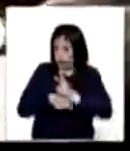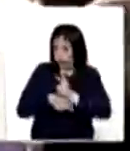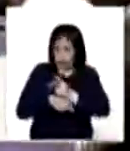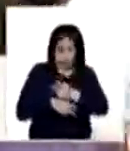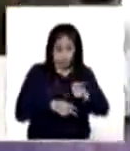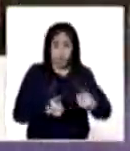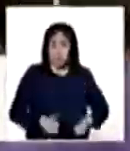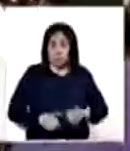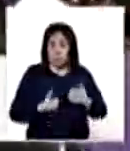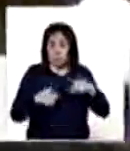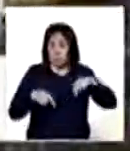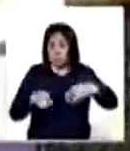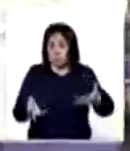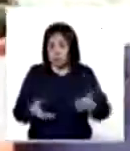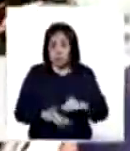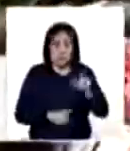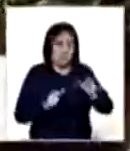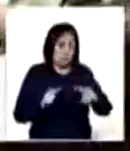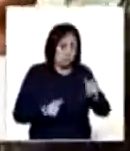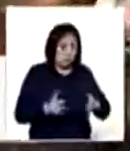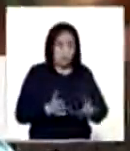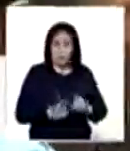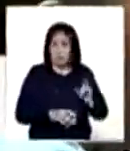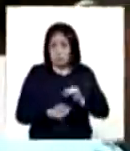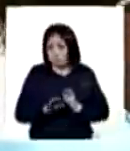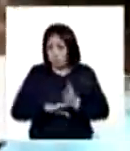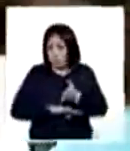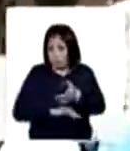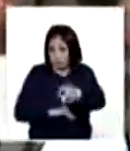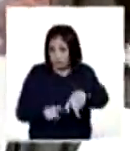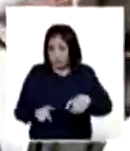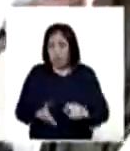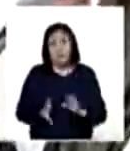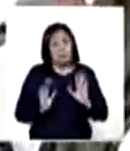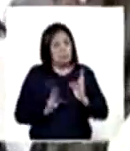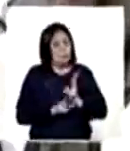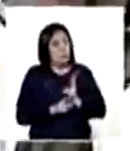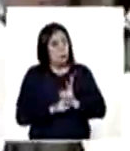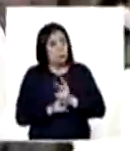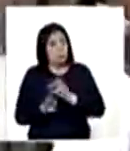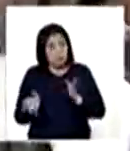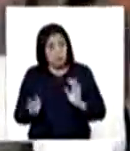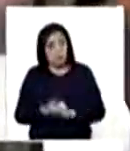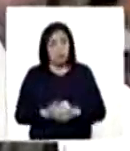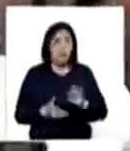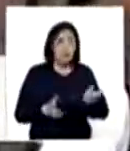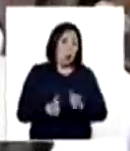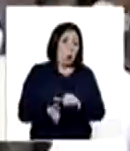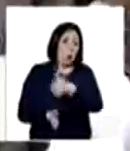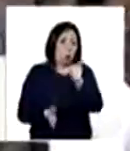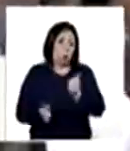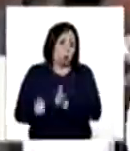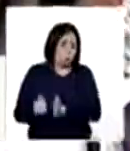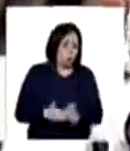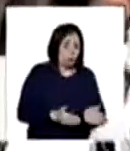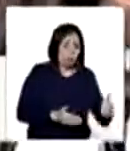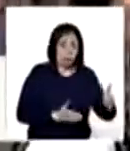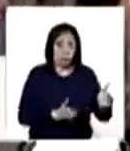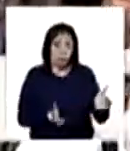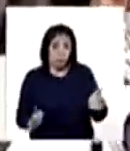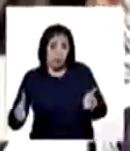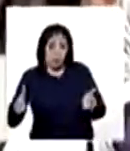que viven por acá, aquellos que transitan por esta zona, que puedan tomar previsiones, que puedan tomar vías alternas para